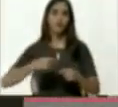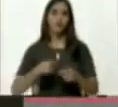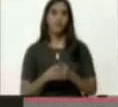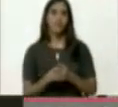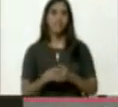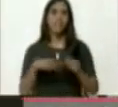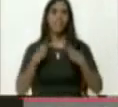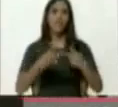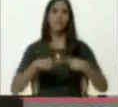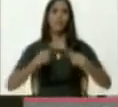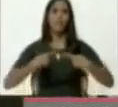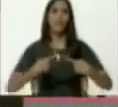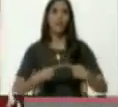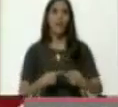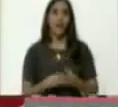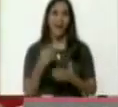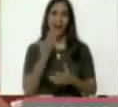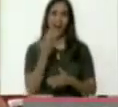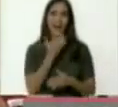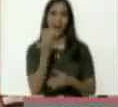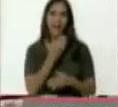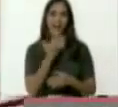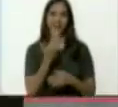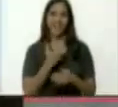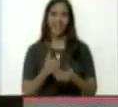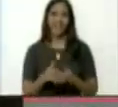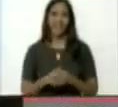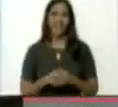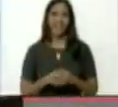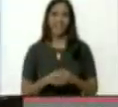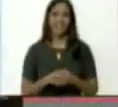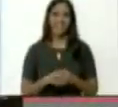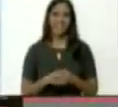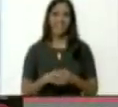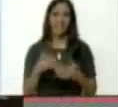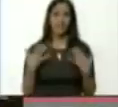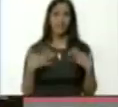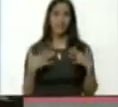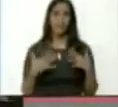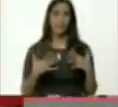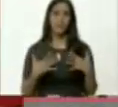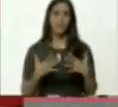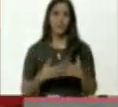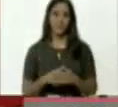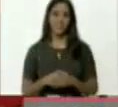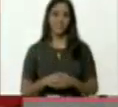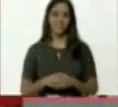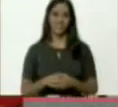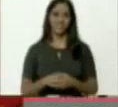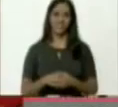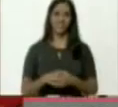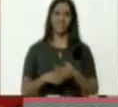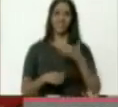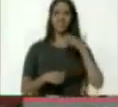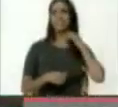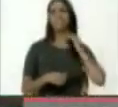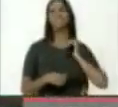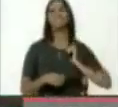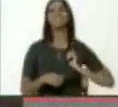Voluntad Popular. Vamos al video. Y pasa a piscina y ponía tu manito así. Uy. Ponía tu manito así.